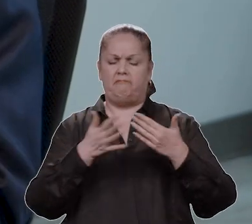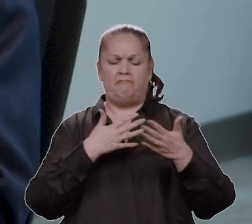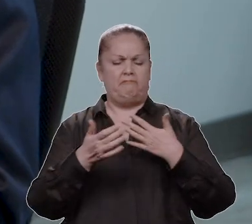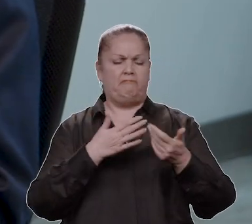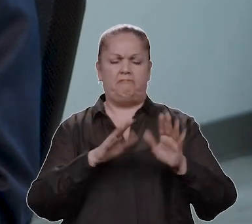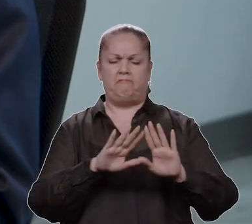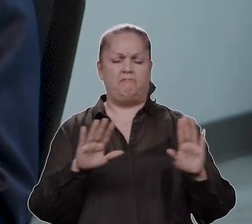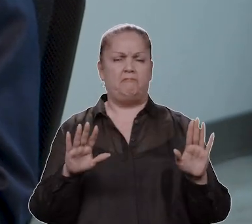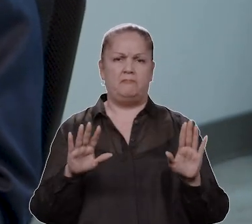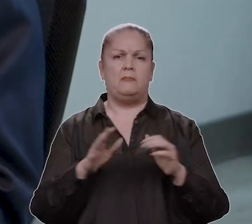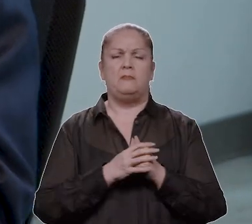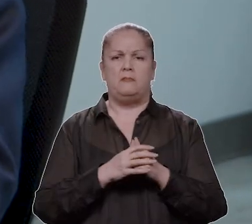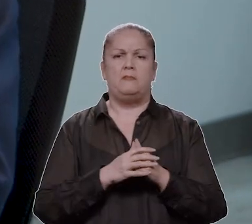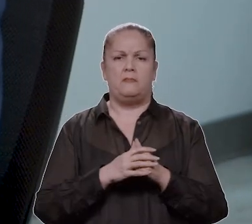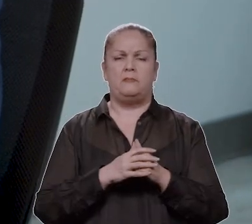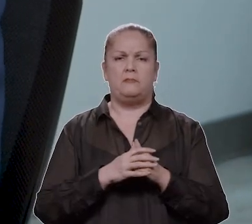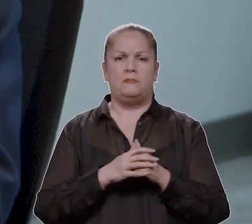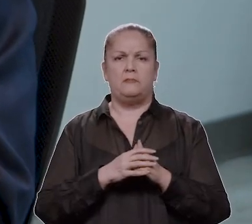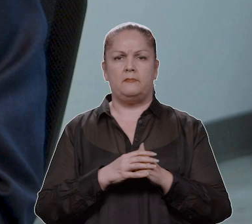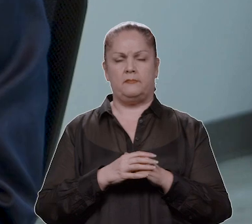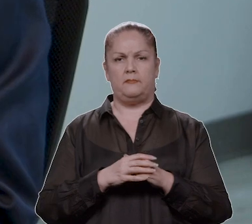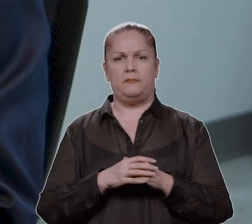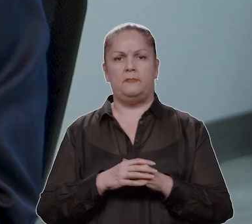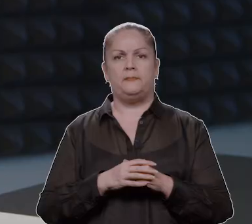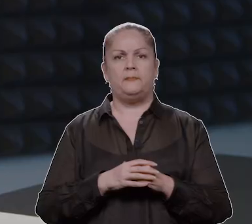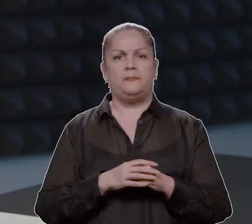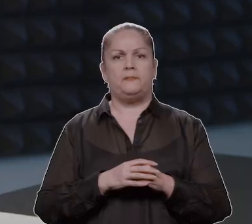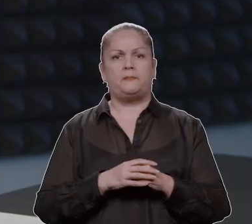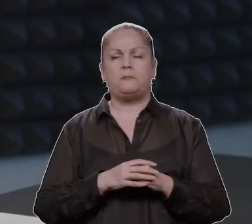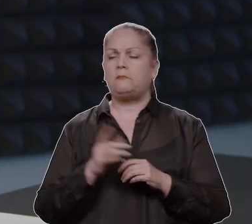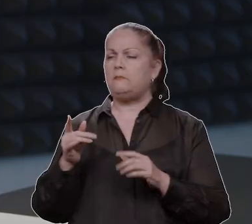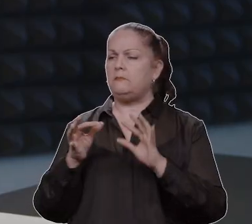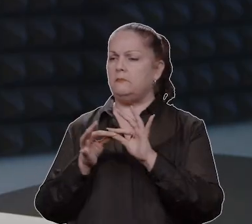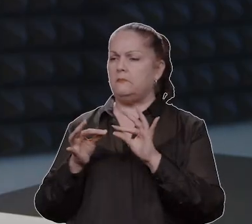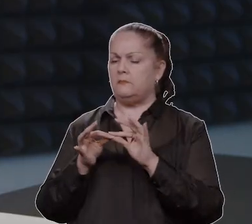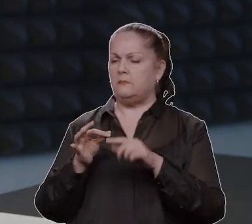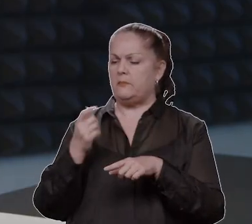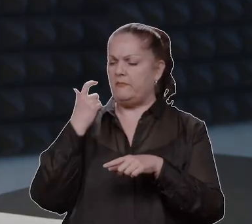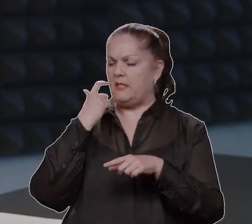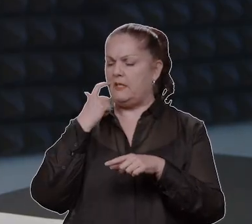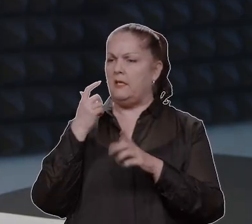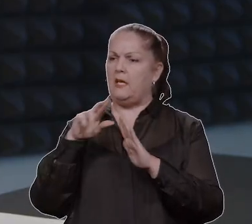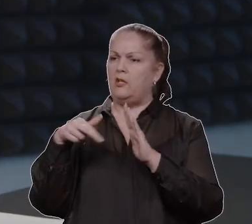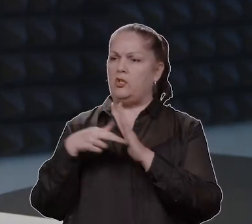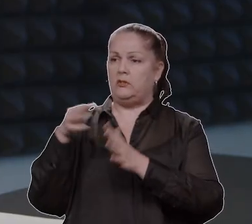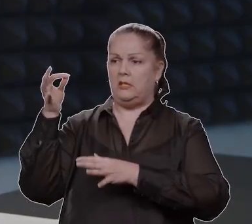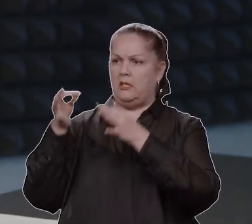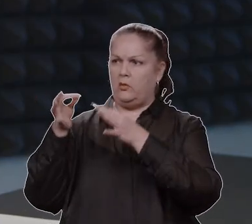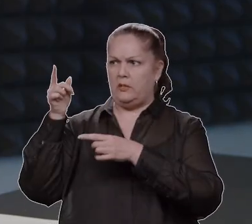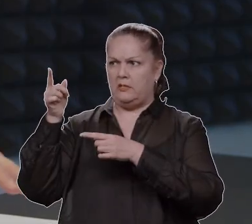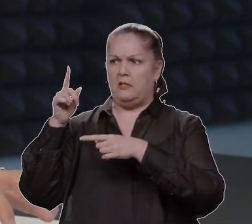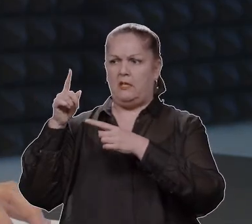particular ¿verdad? Que caracterice a un individuo. Mencionabas un rato sobre el rol del Poder Judicial